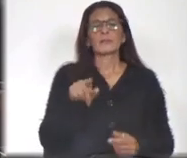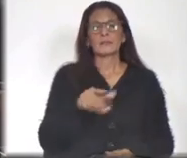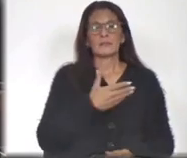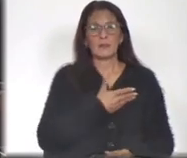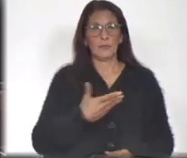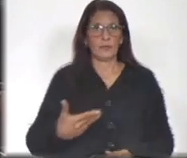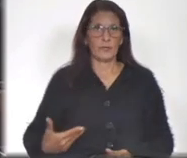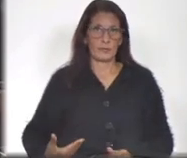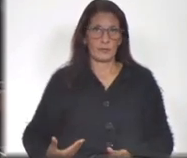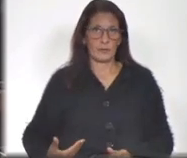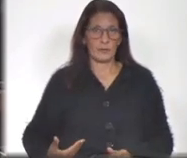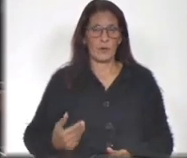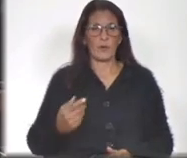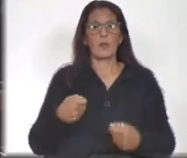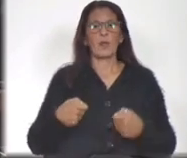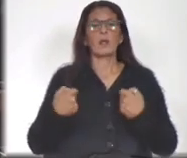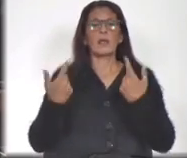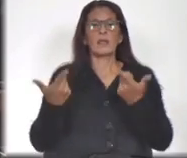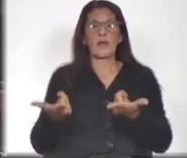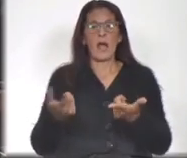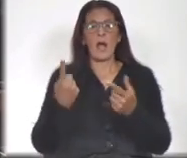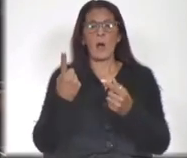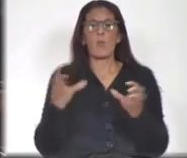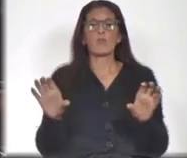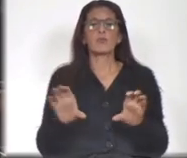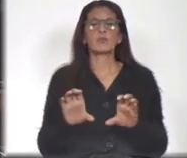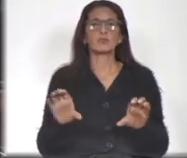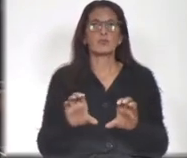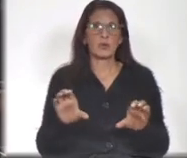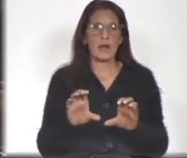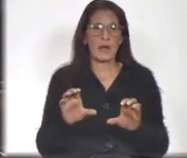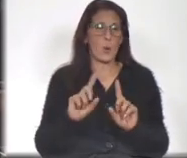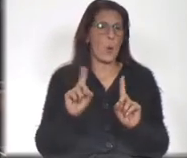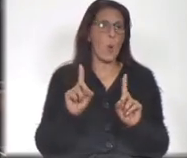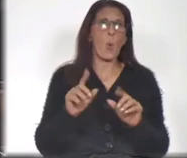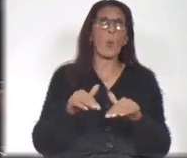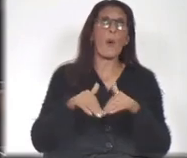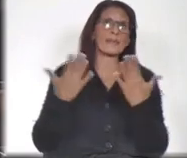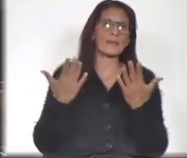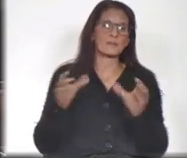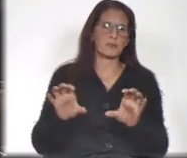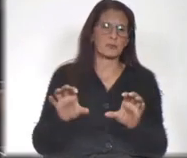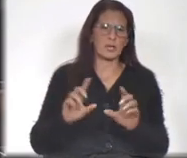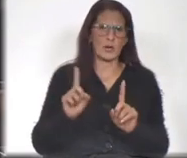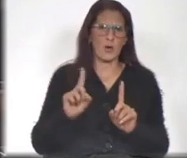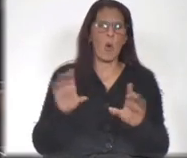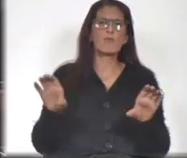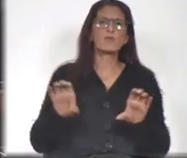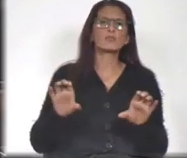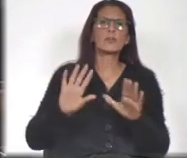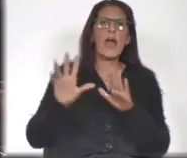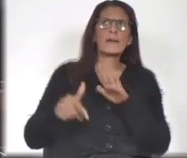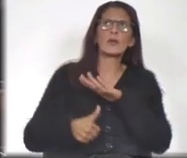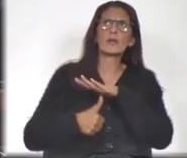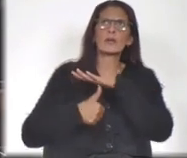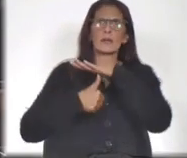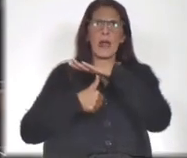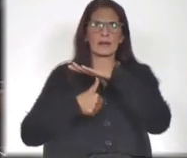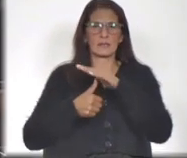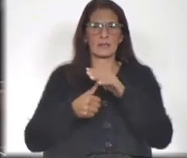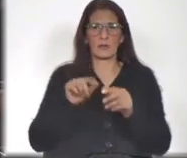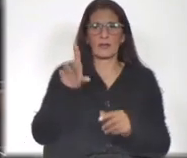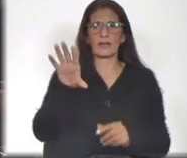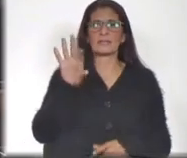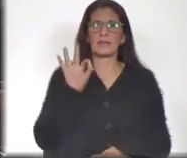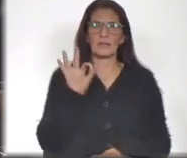gobierno otorga a un funcionario, no cualquiera, a un funcionario de jerarquía designado